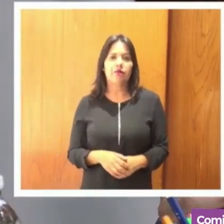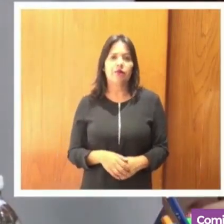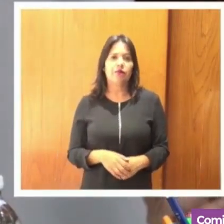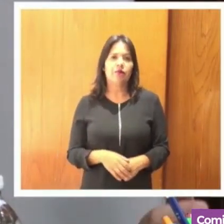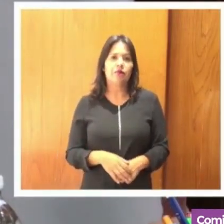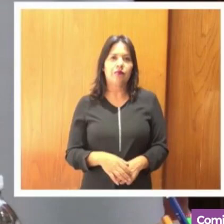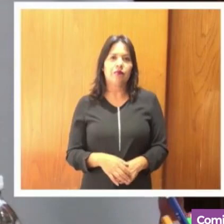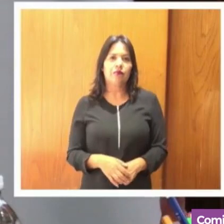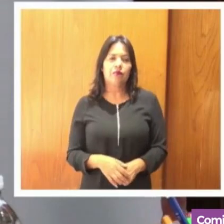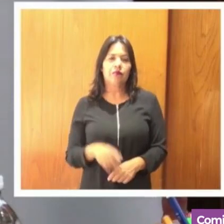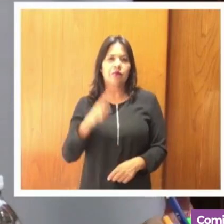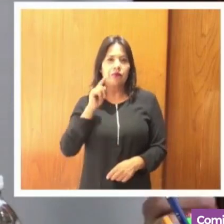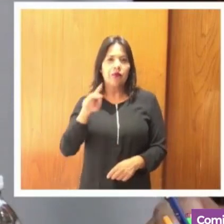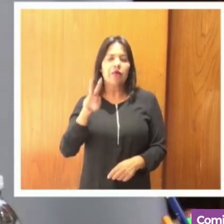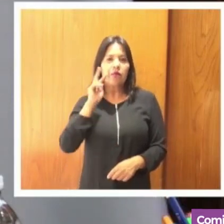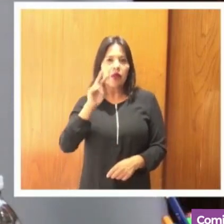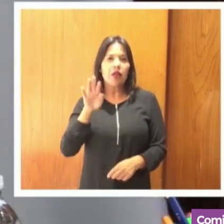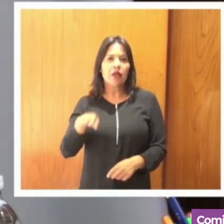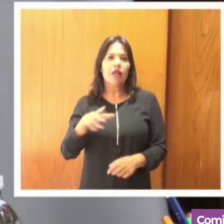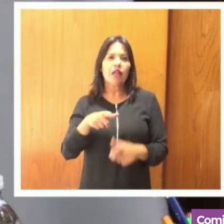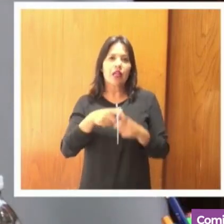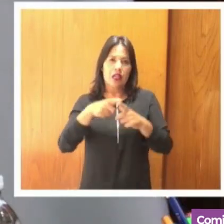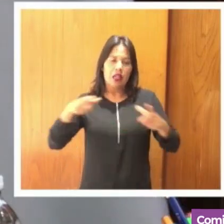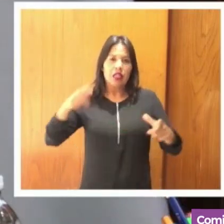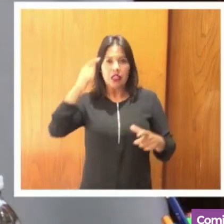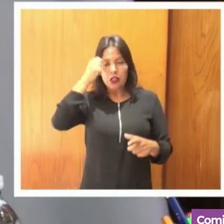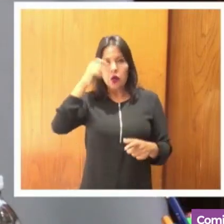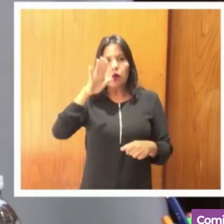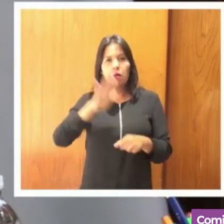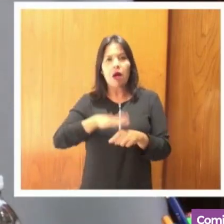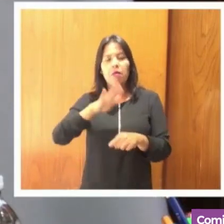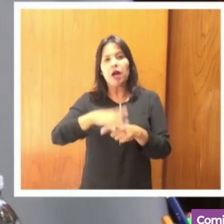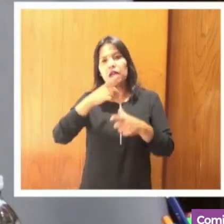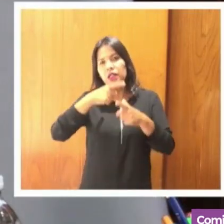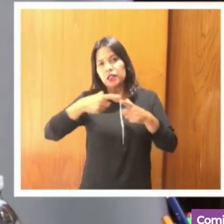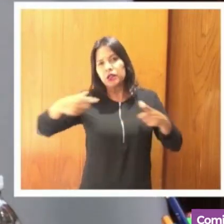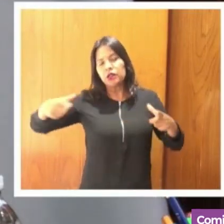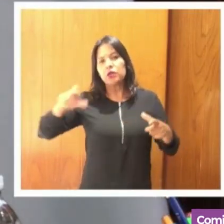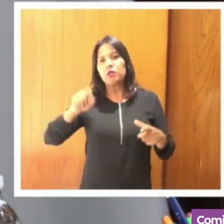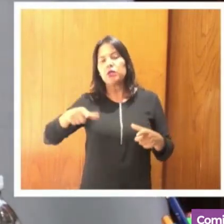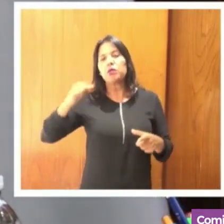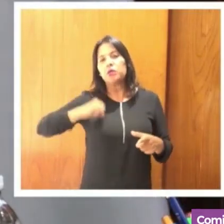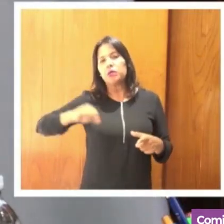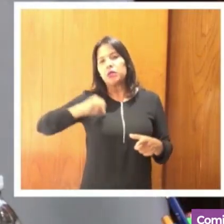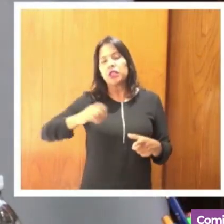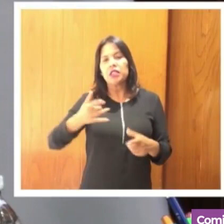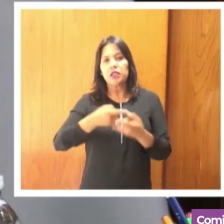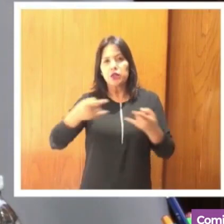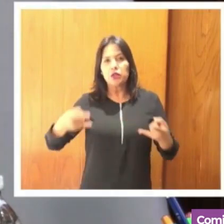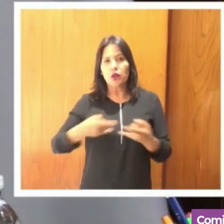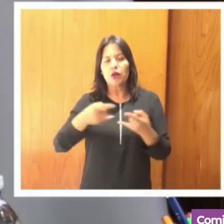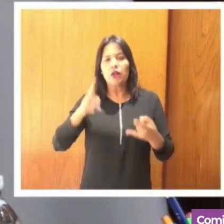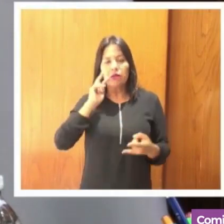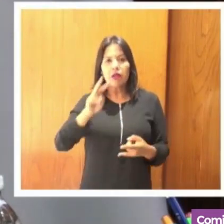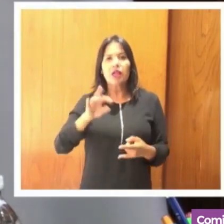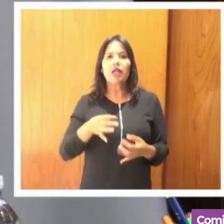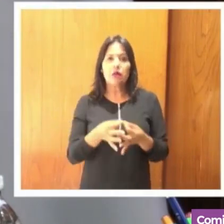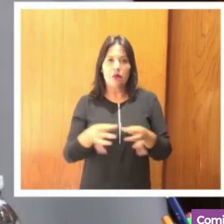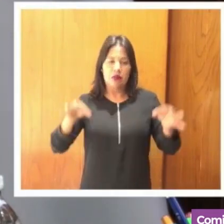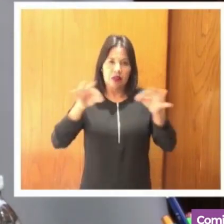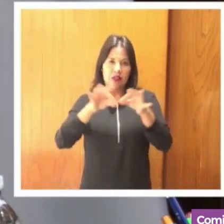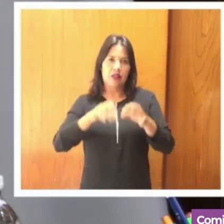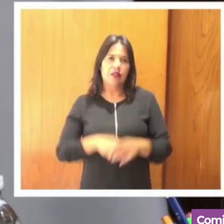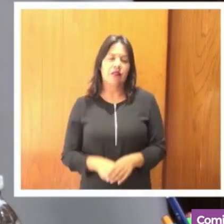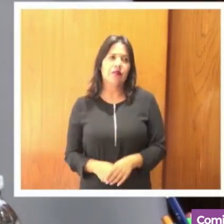la relevancia que tiene este municipio ahora y como zona prehispánica es muy importante. Así es que